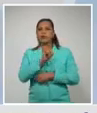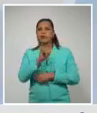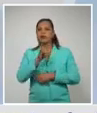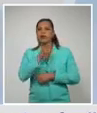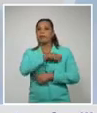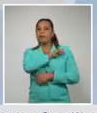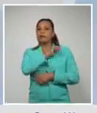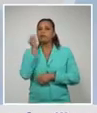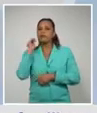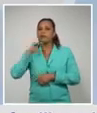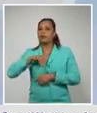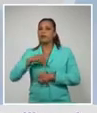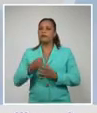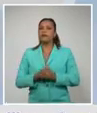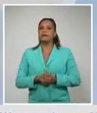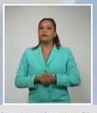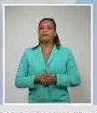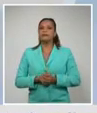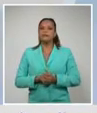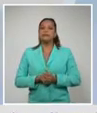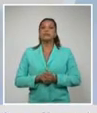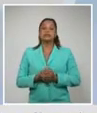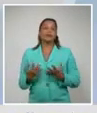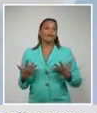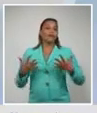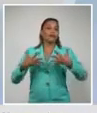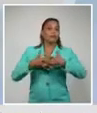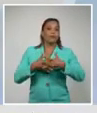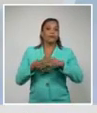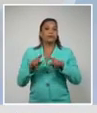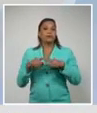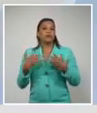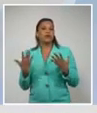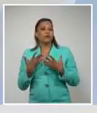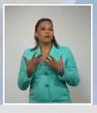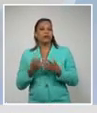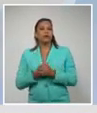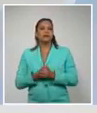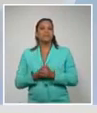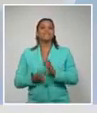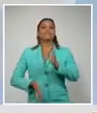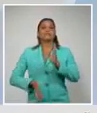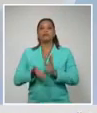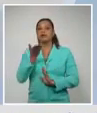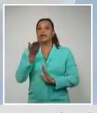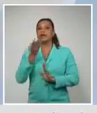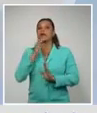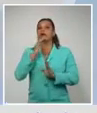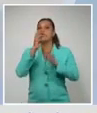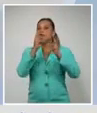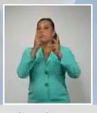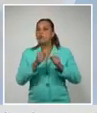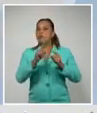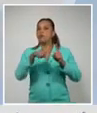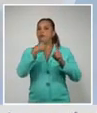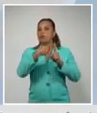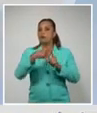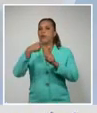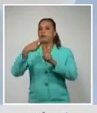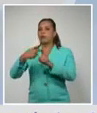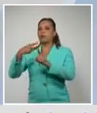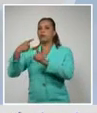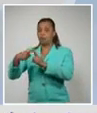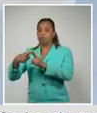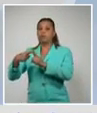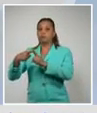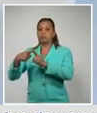población conoce, pues está en correspondencia con el elevado número de casos que se van confirmando y que por